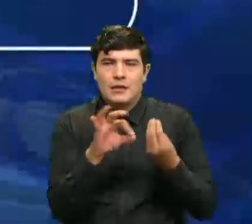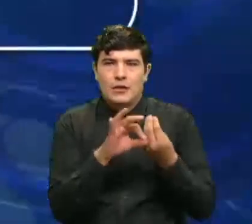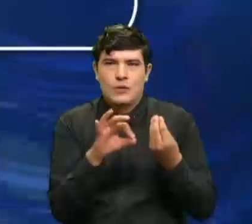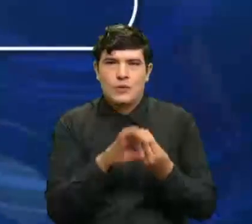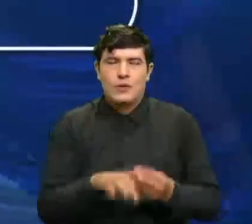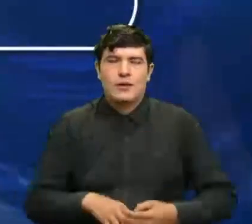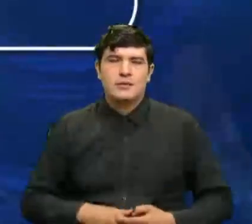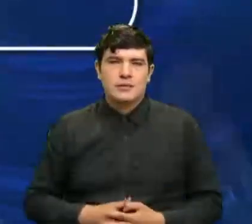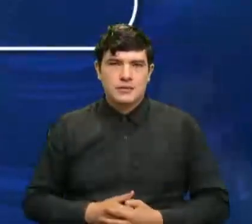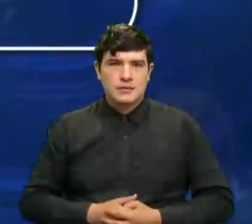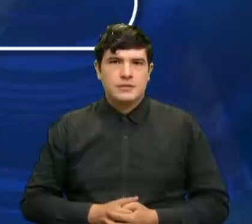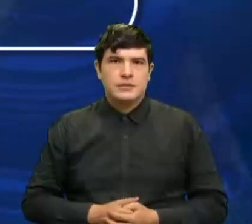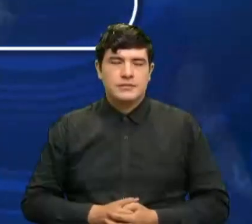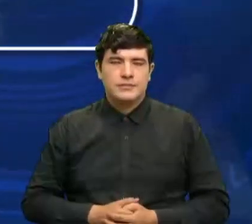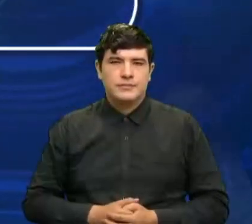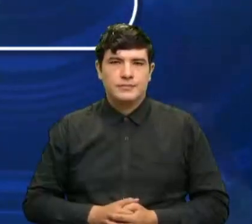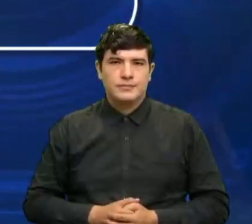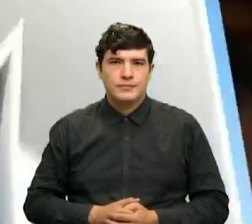alrededores.